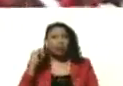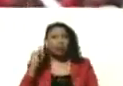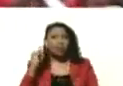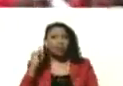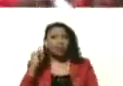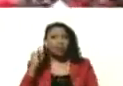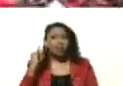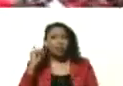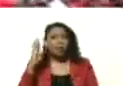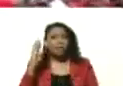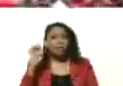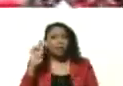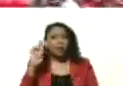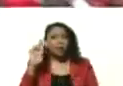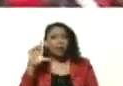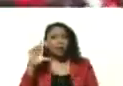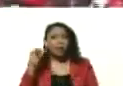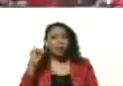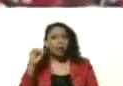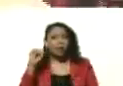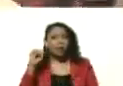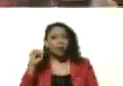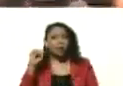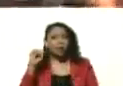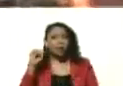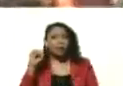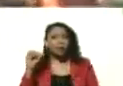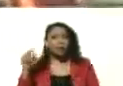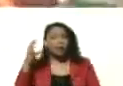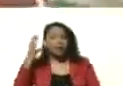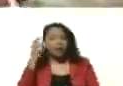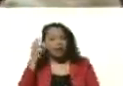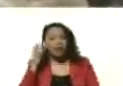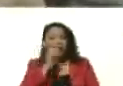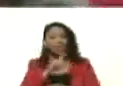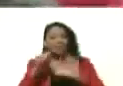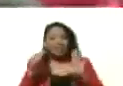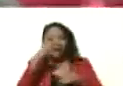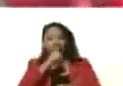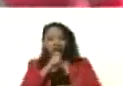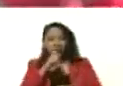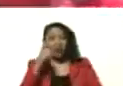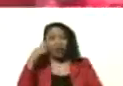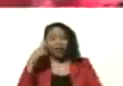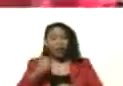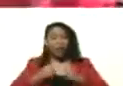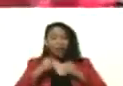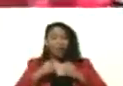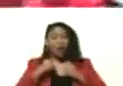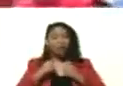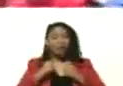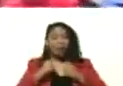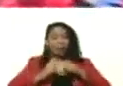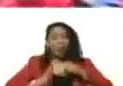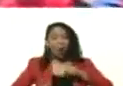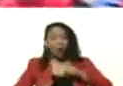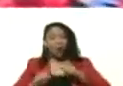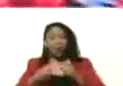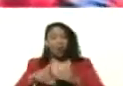Noy Berlín Guerrero, una niña de 16 años, qué energía, ¿verdad? Qué fuerza.